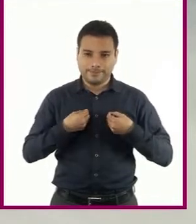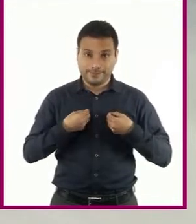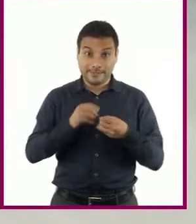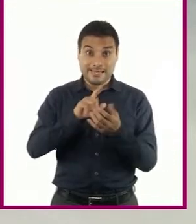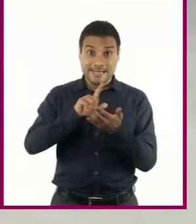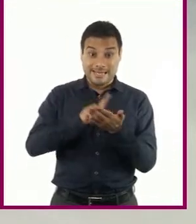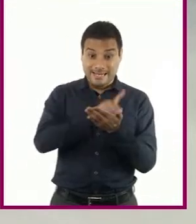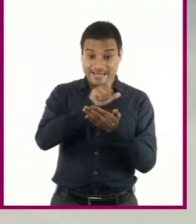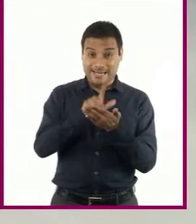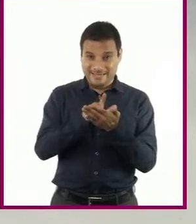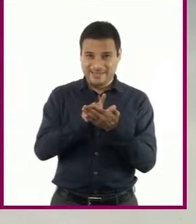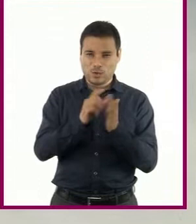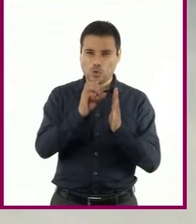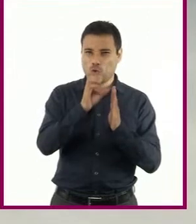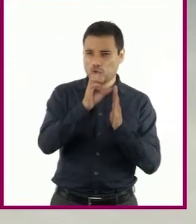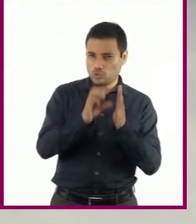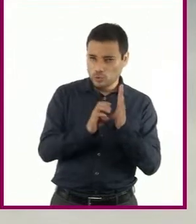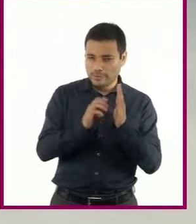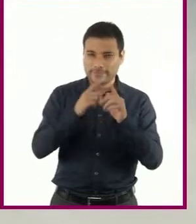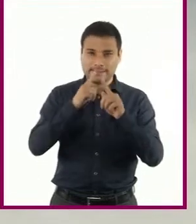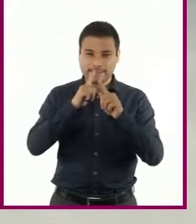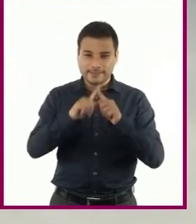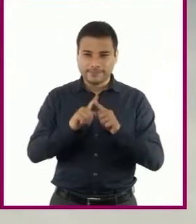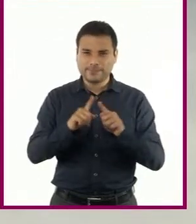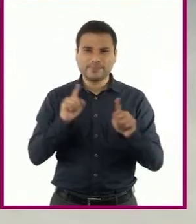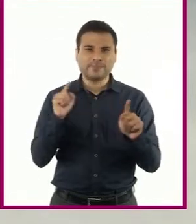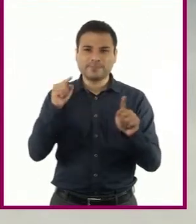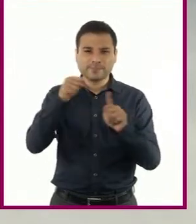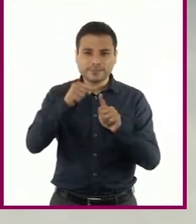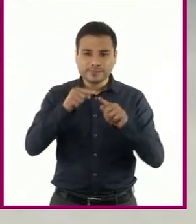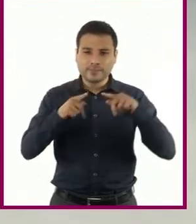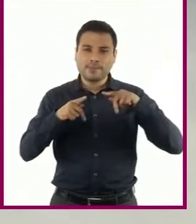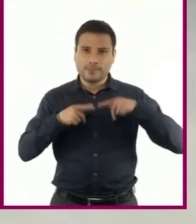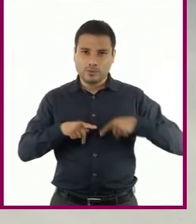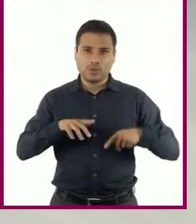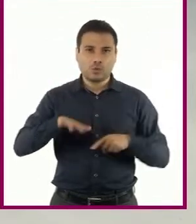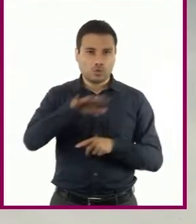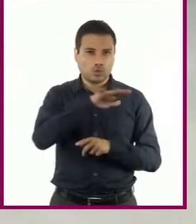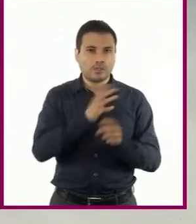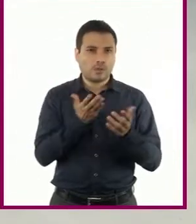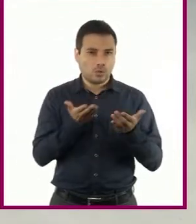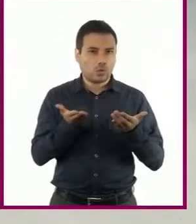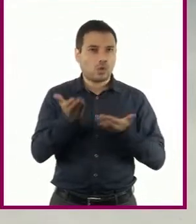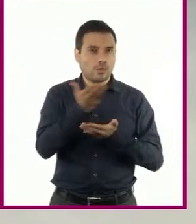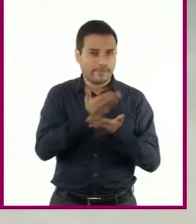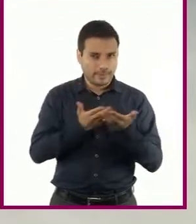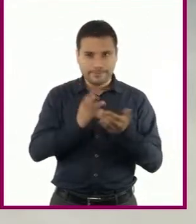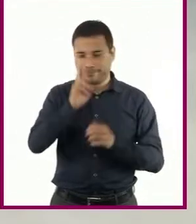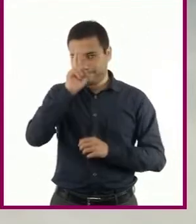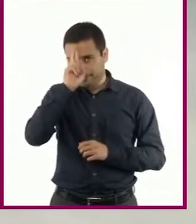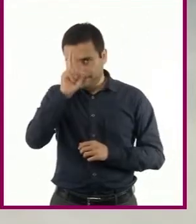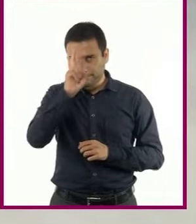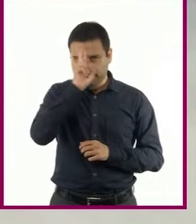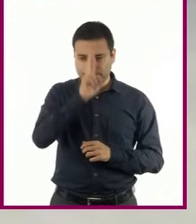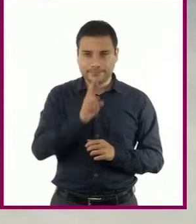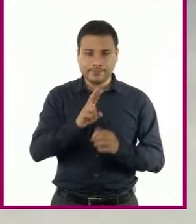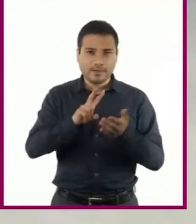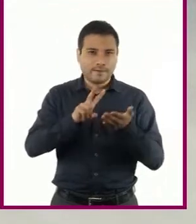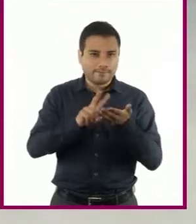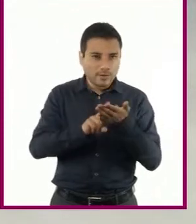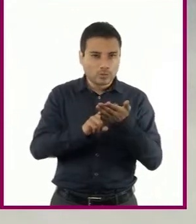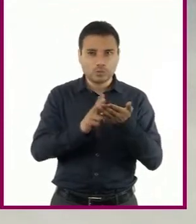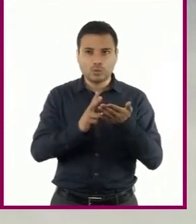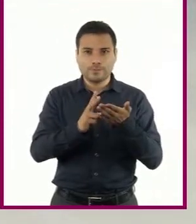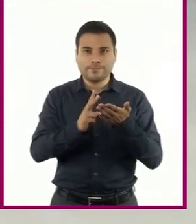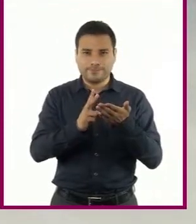leyes constitucionales en México se orientan hacia una convivencia respetuosa de la dignidad humana, igualitaria, responsable